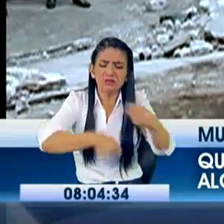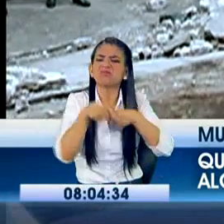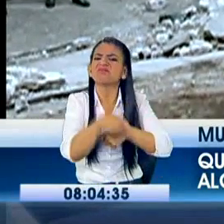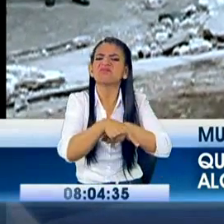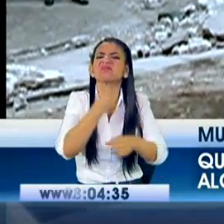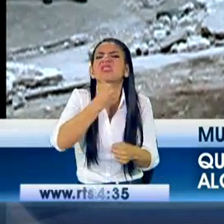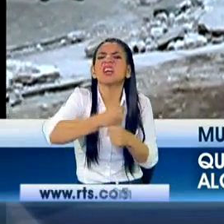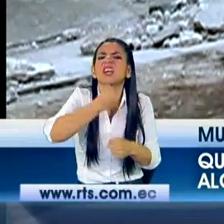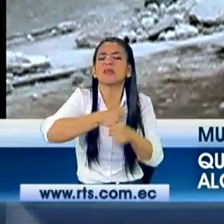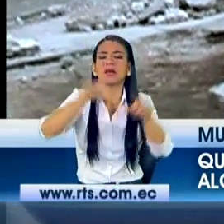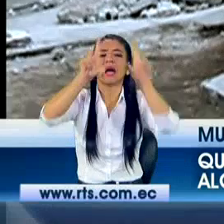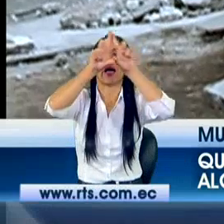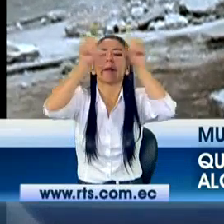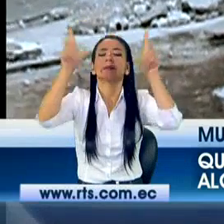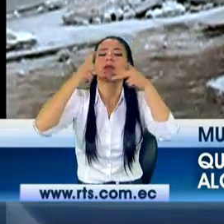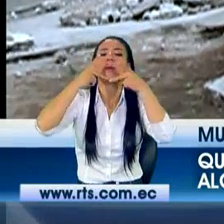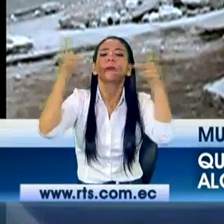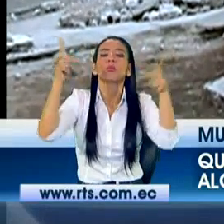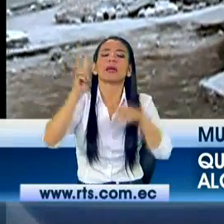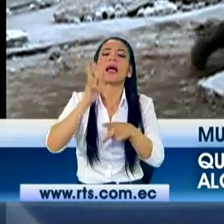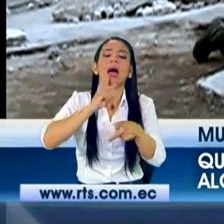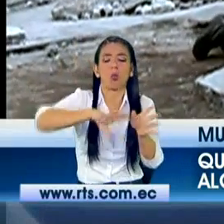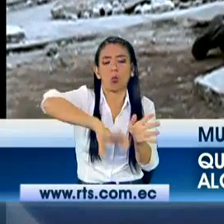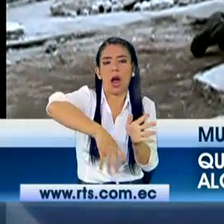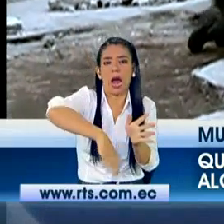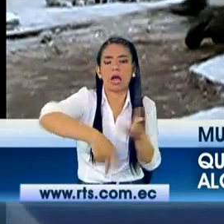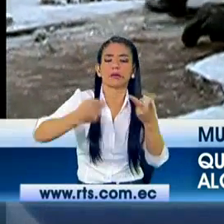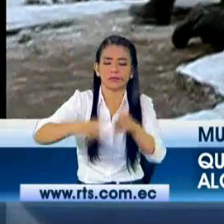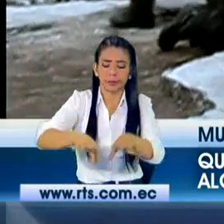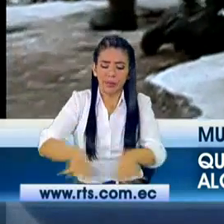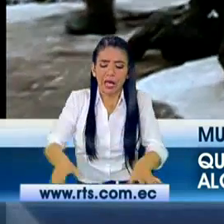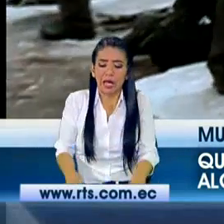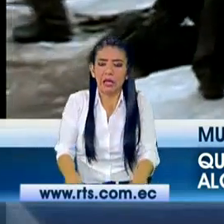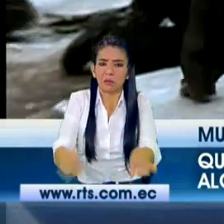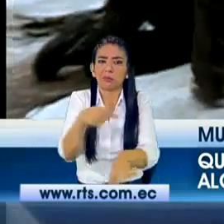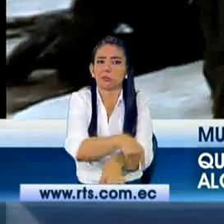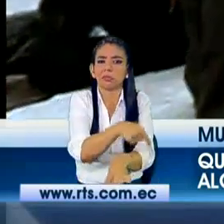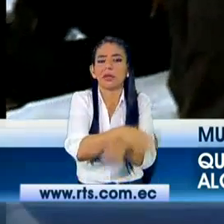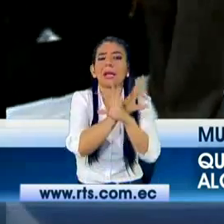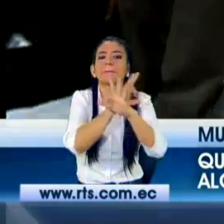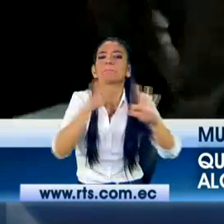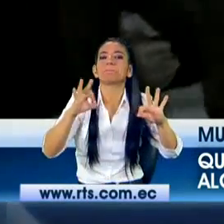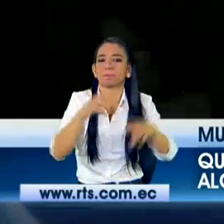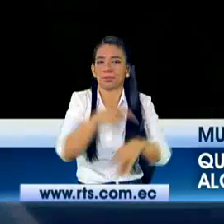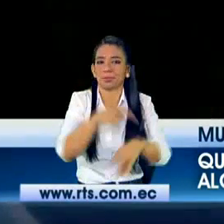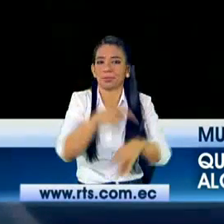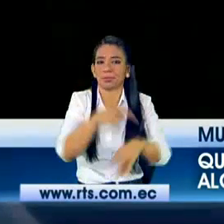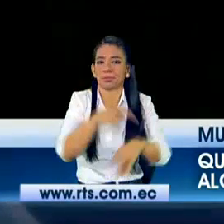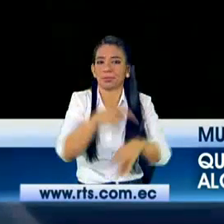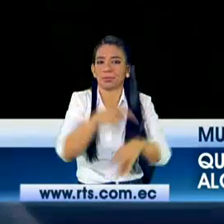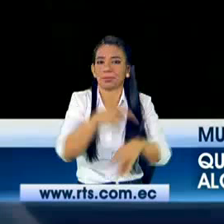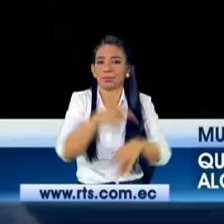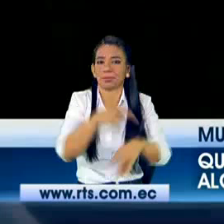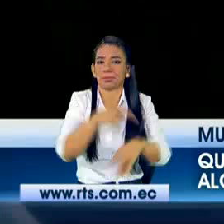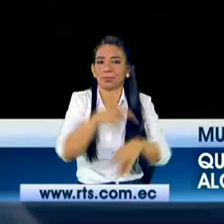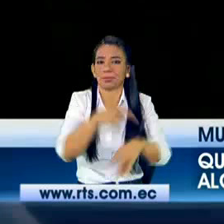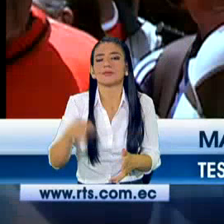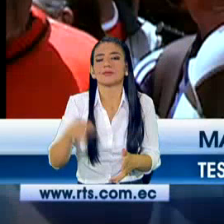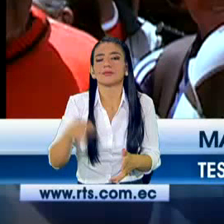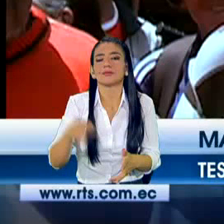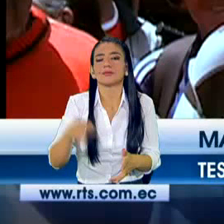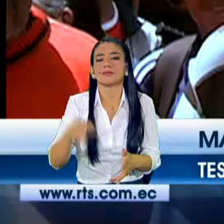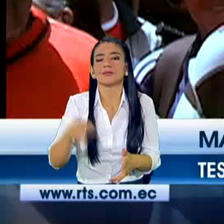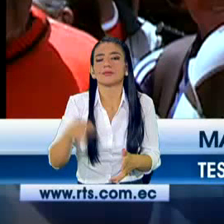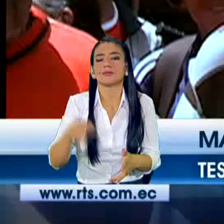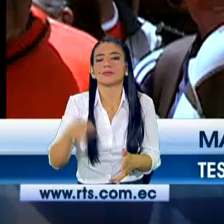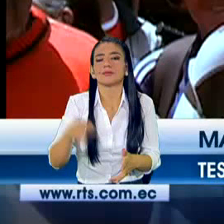por la empresa pública metropolitana de agua potable y alcantarillado para que realicen labores de limpieza. por ser comedidos,